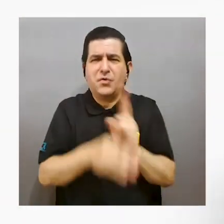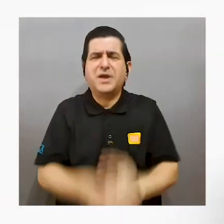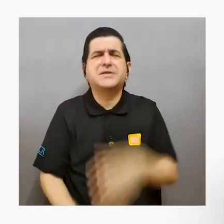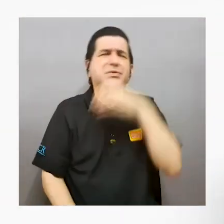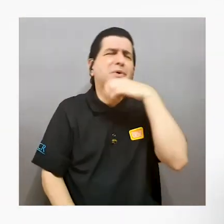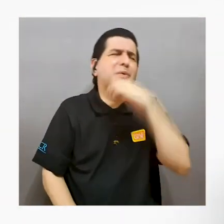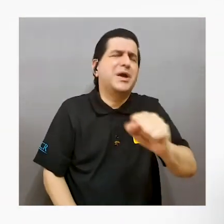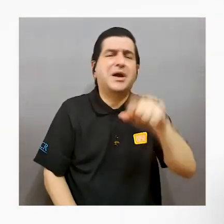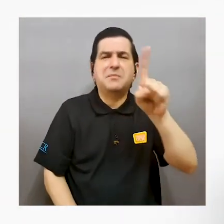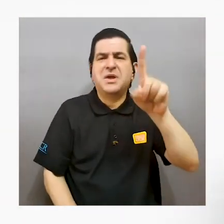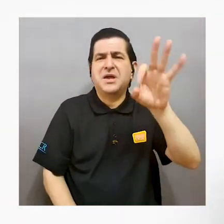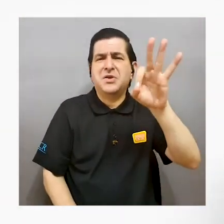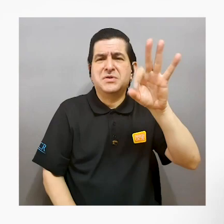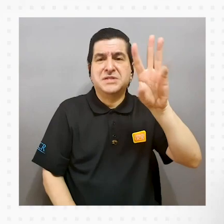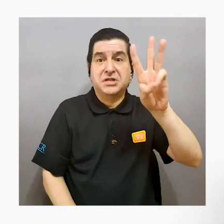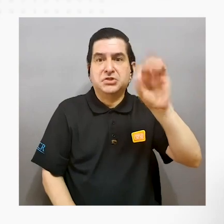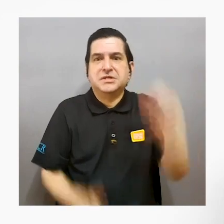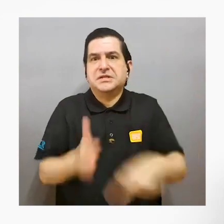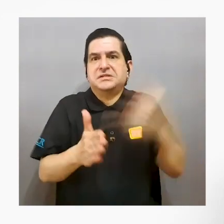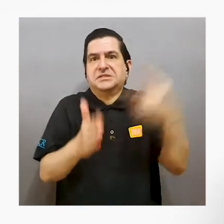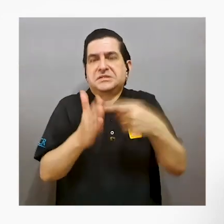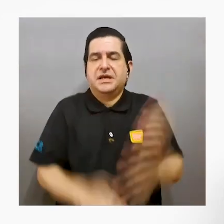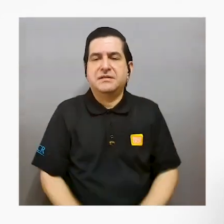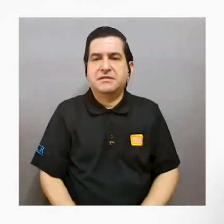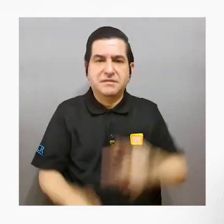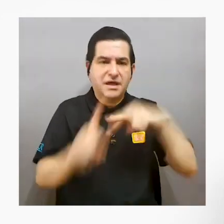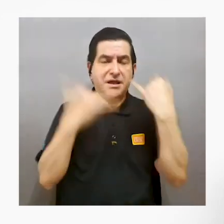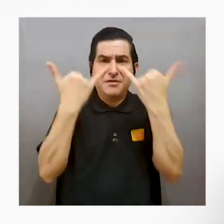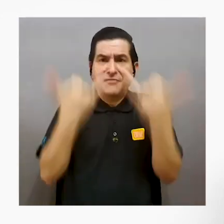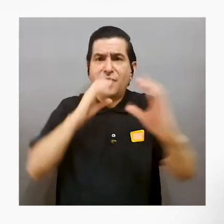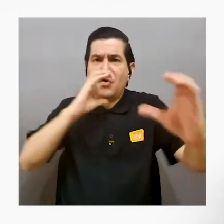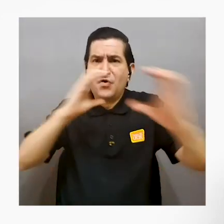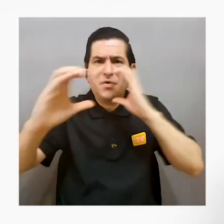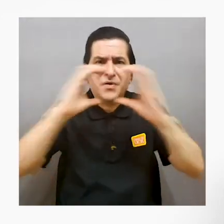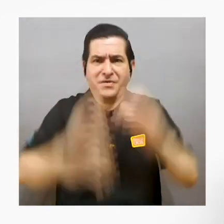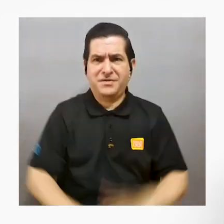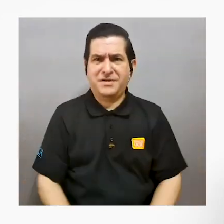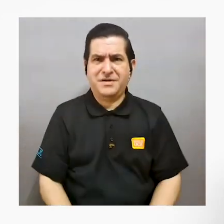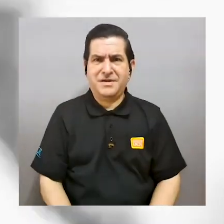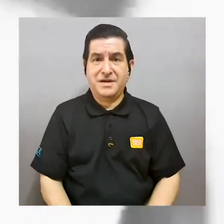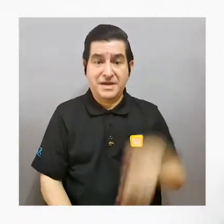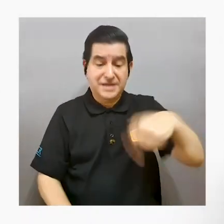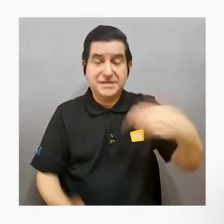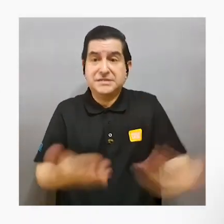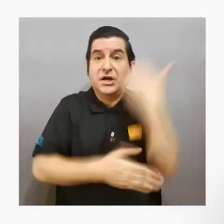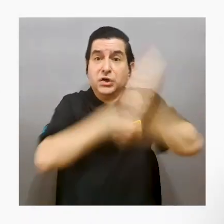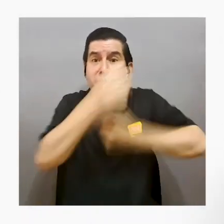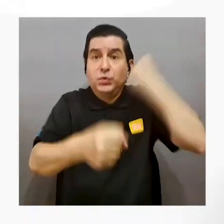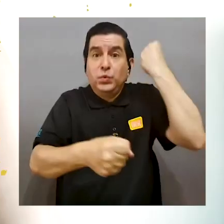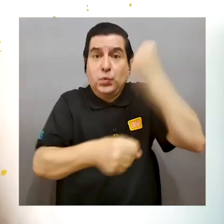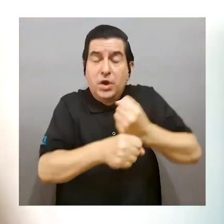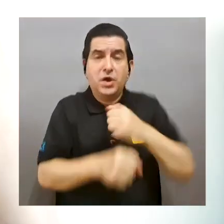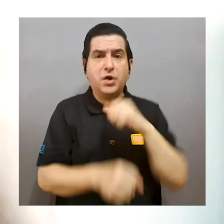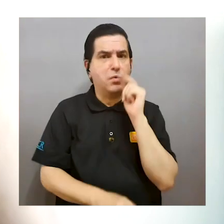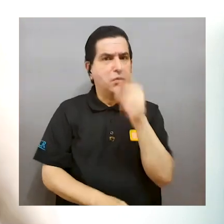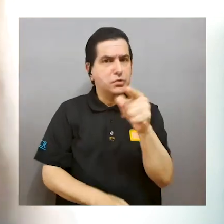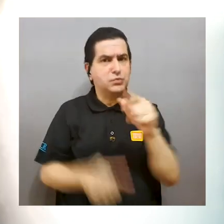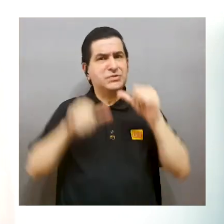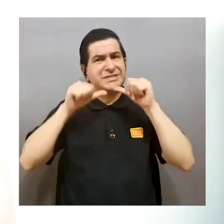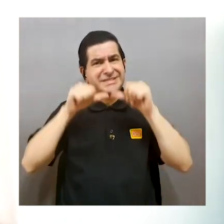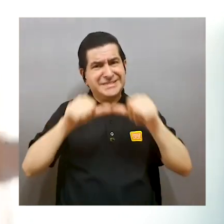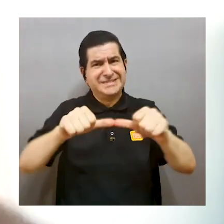desactualizadas, datan hasta de 1960, mientras estamos en un enfoque comunicativo que es de este nuevo siglo, y entonces si